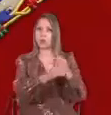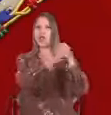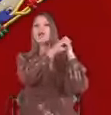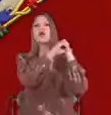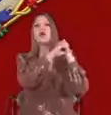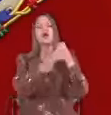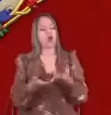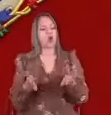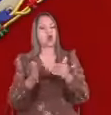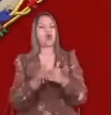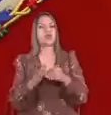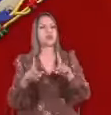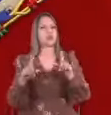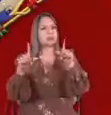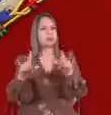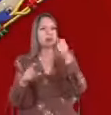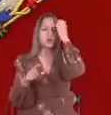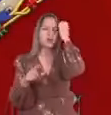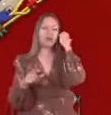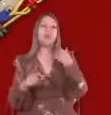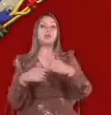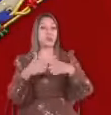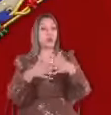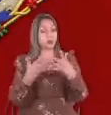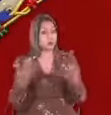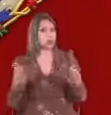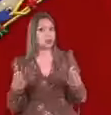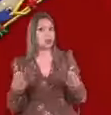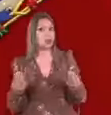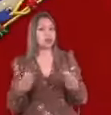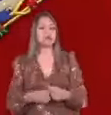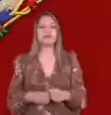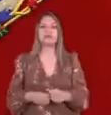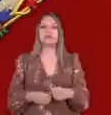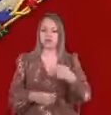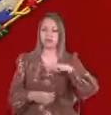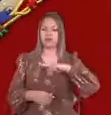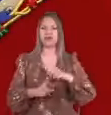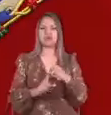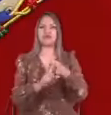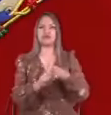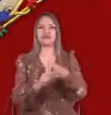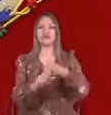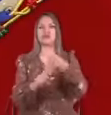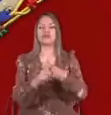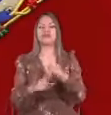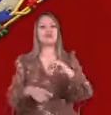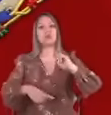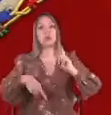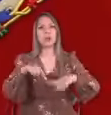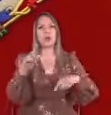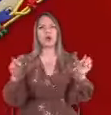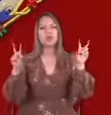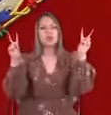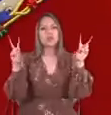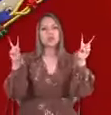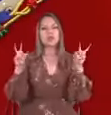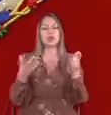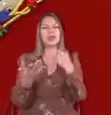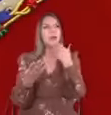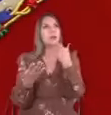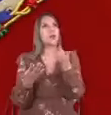es atrevernos a preguntar cómo salir de esas crisis. Y digo atrevernos Porque no podemos encarar las crisis e imaginar mundos